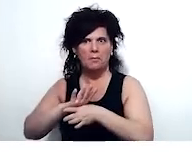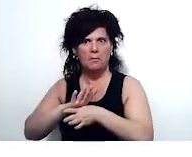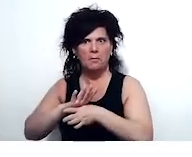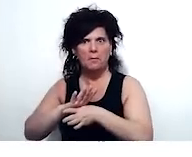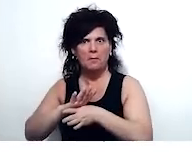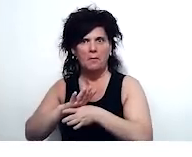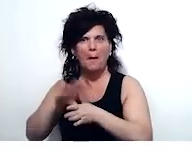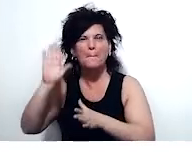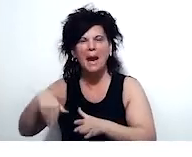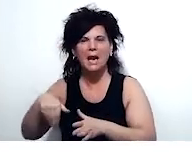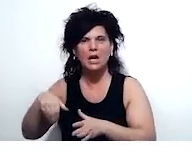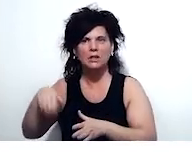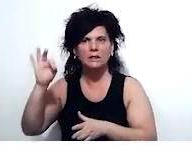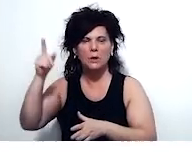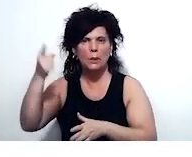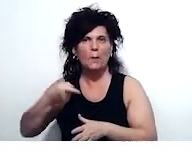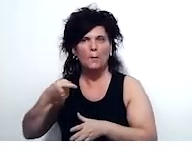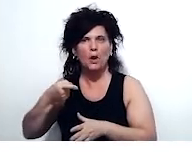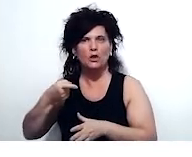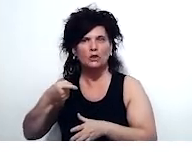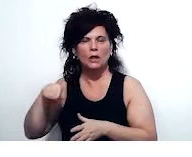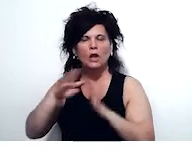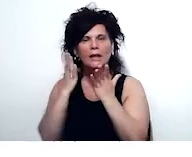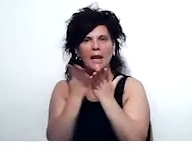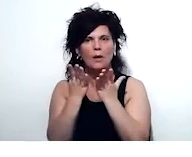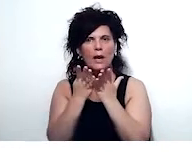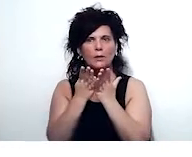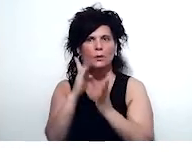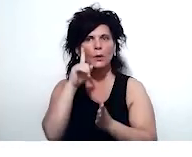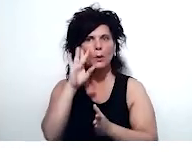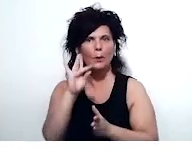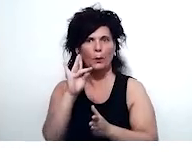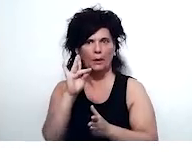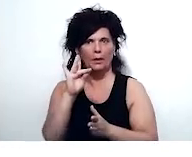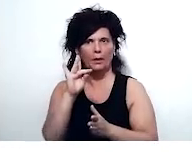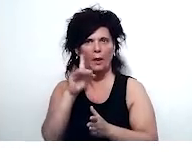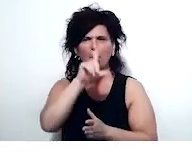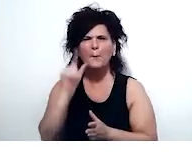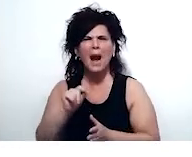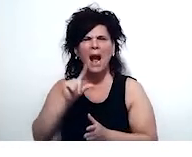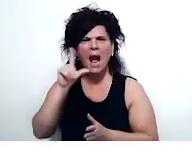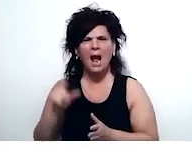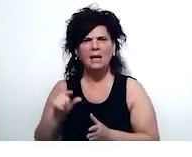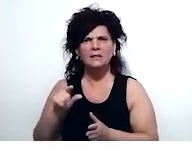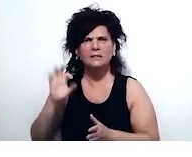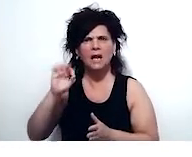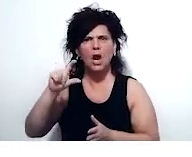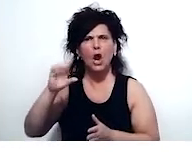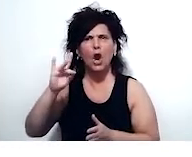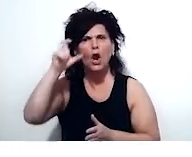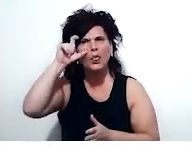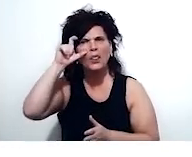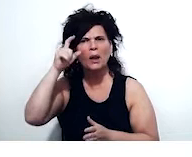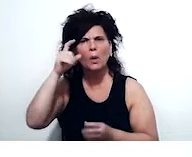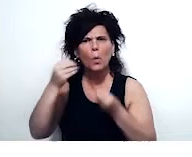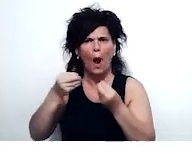mitad de lo reportado en promedio de los países de la OCDE. Este es un estudio del BID. ¿Quiénes son los países de la OCDE? O de la OCDE, como